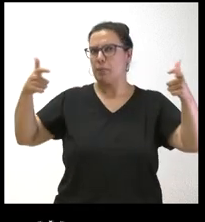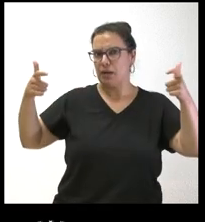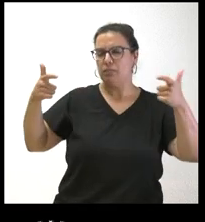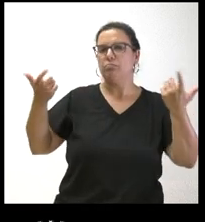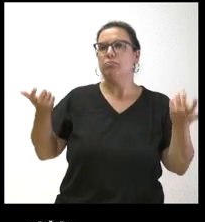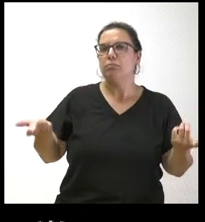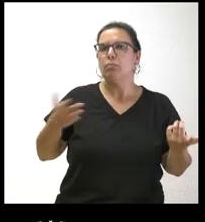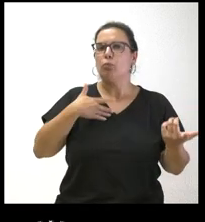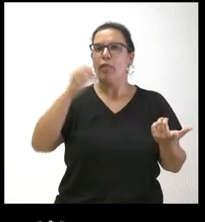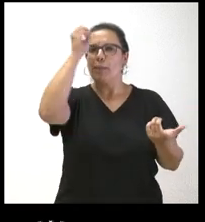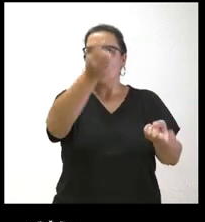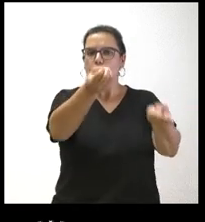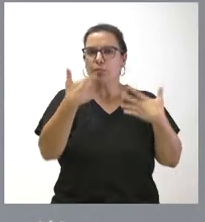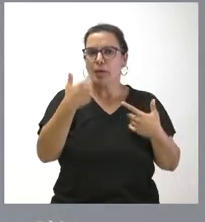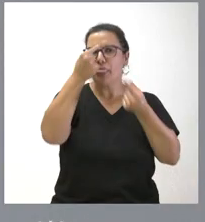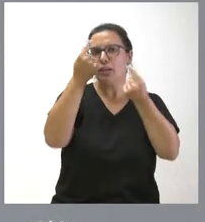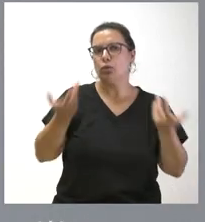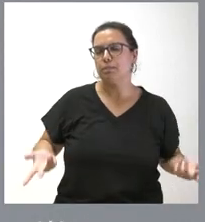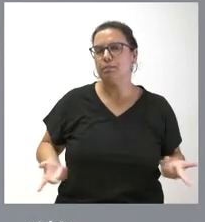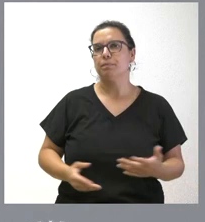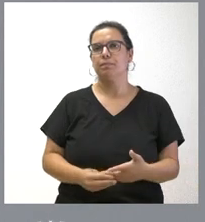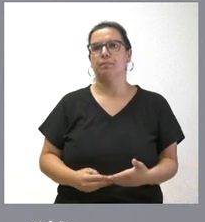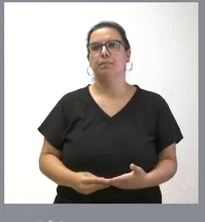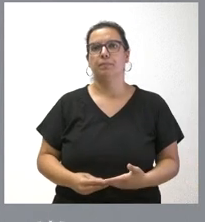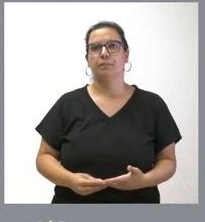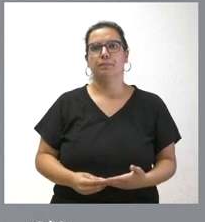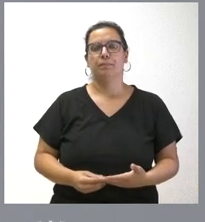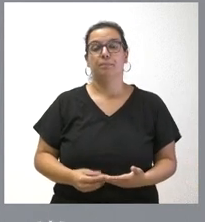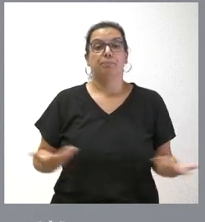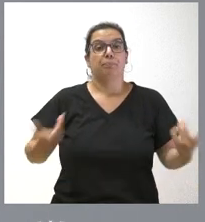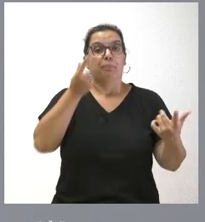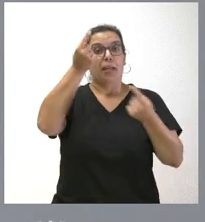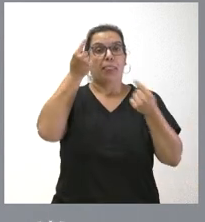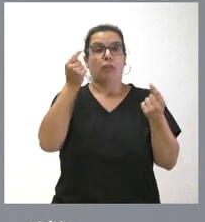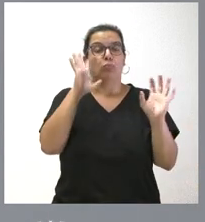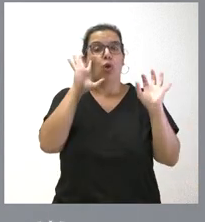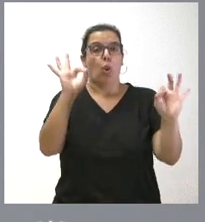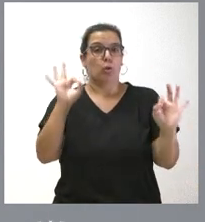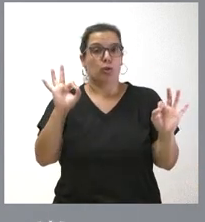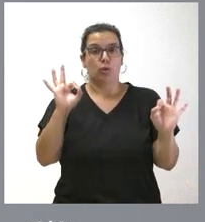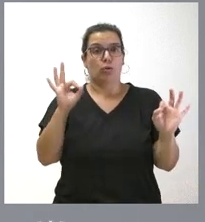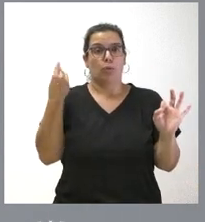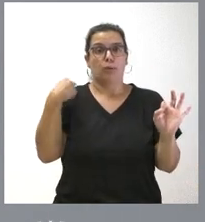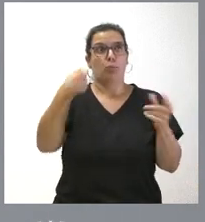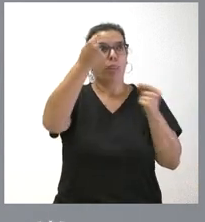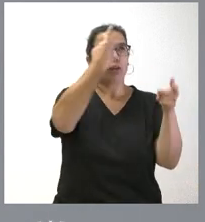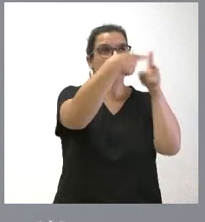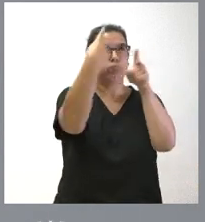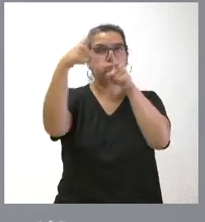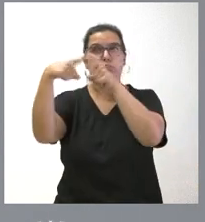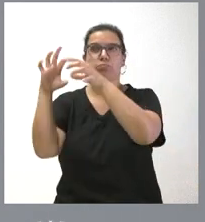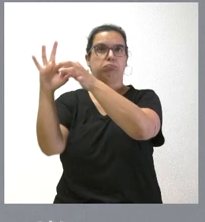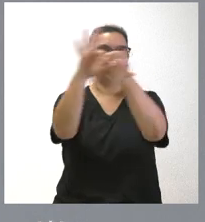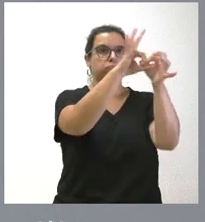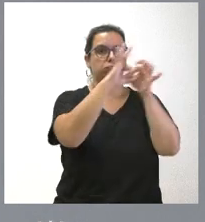no se puede valorar este dato gracias Pues es un dato que es coherente con el resto de datos que vamos conociendo en